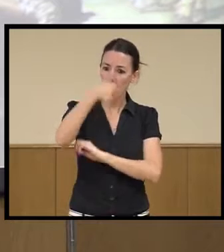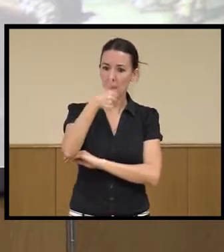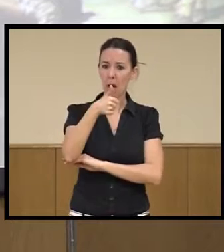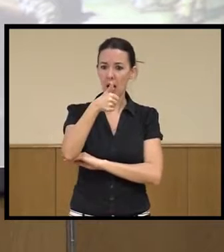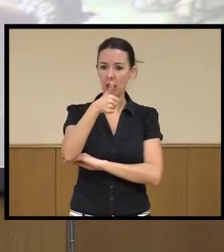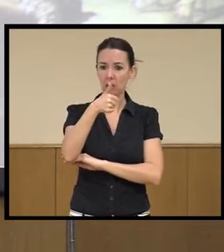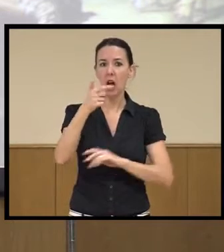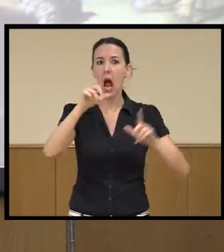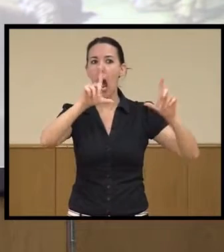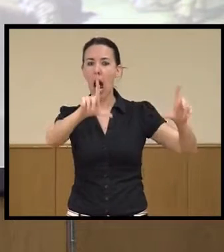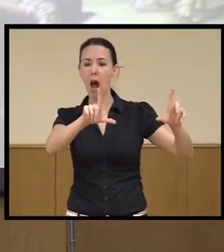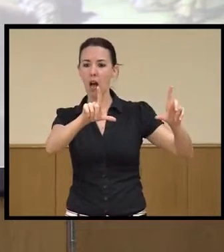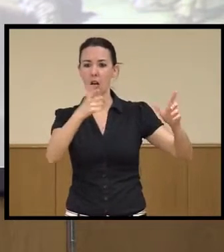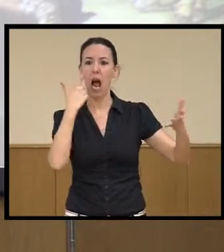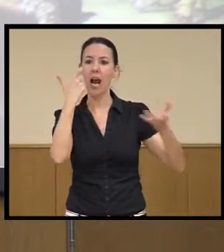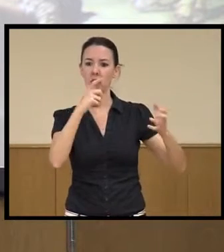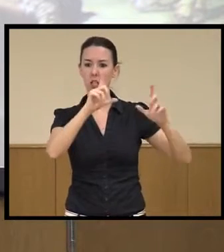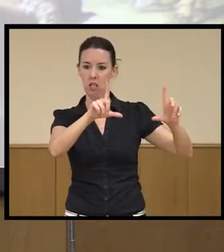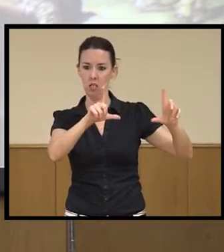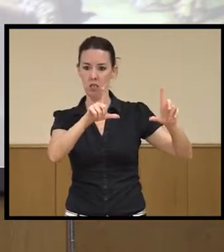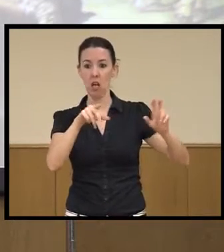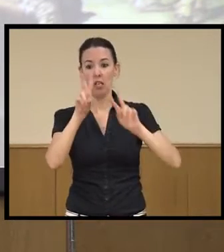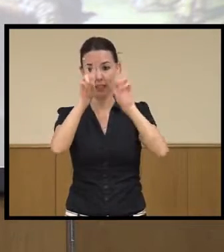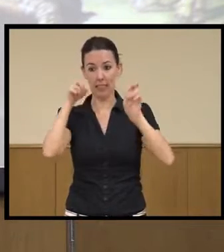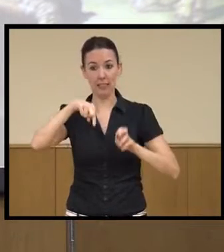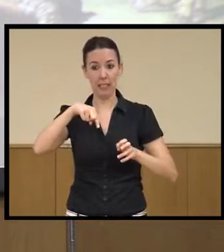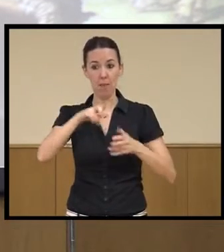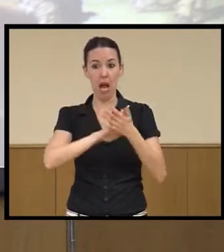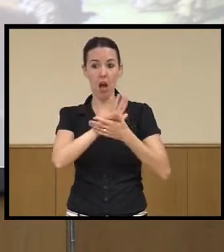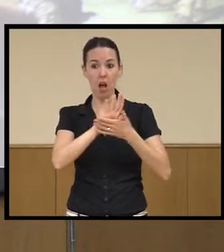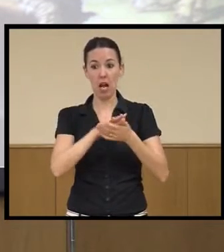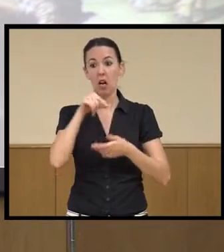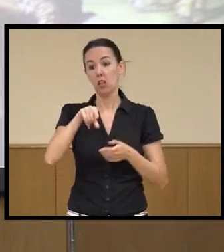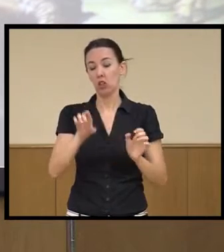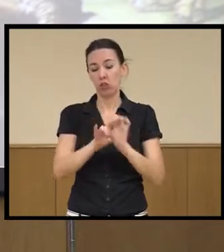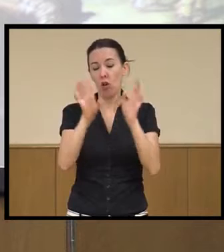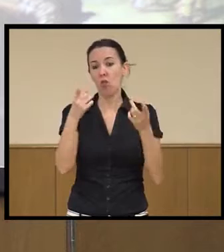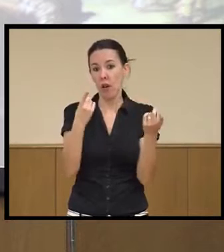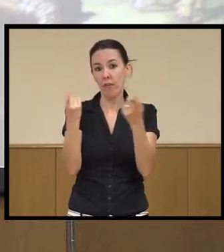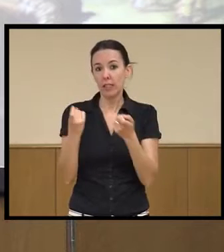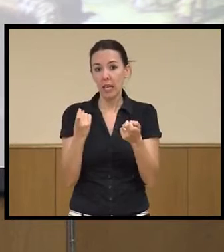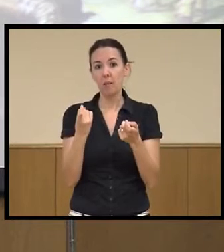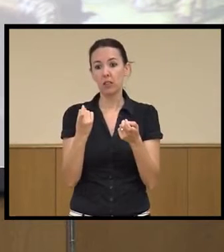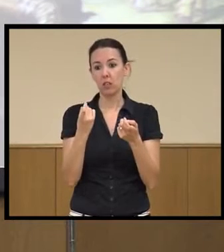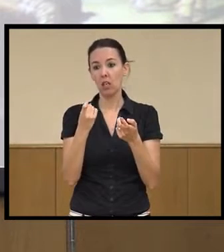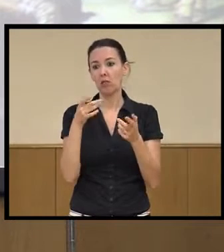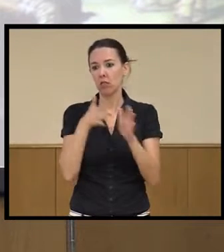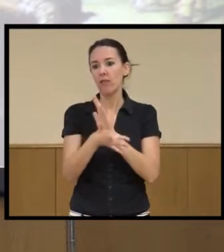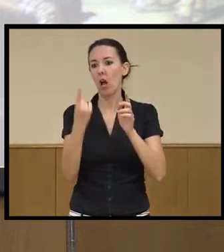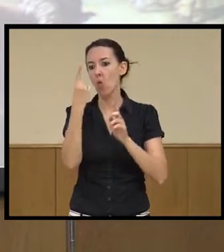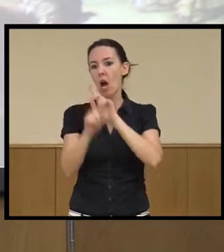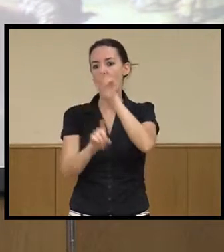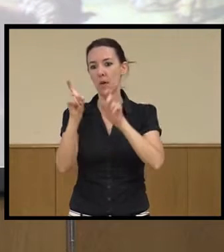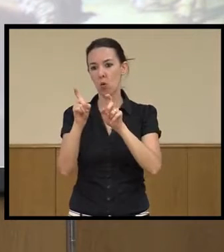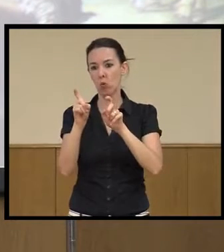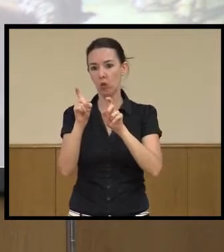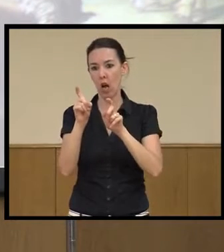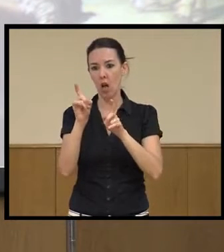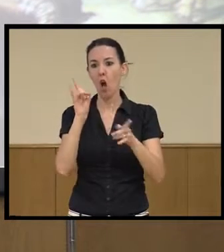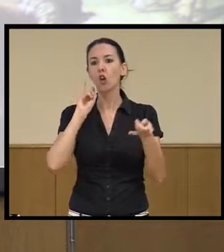una obra de arte. Este es el tema que vamos a tratar. Y esto, evidentemente, necesariamente lleva a una pregunta, y es, ¿cómo suena un